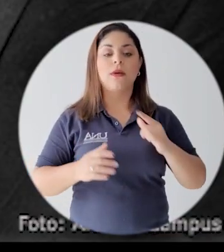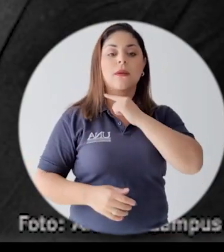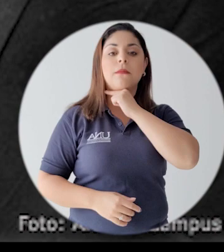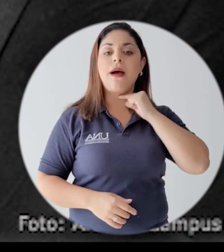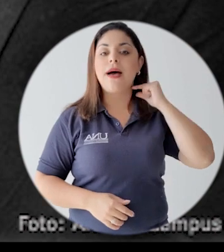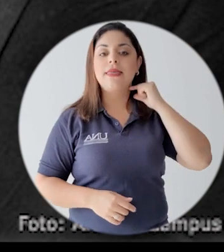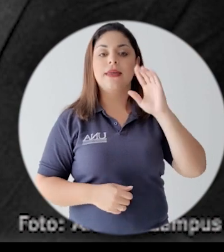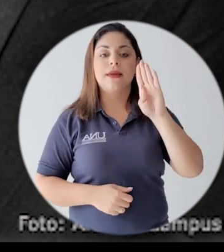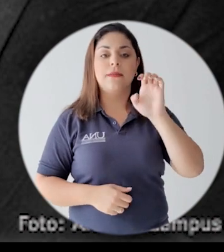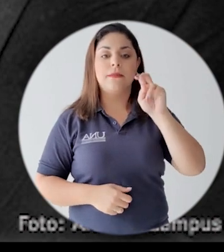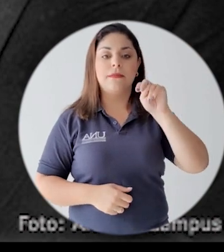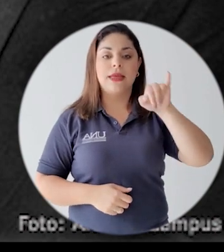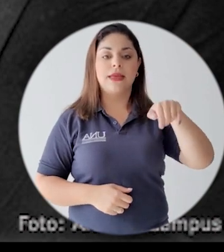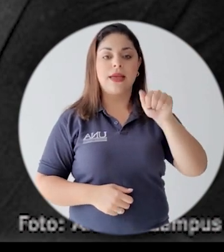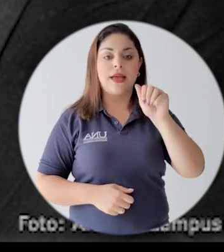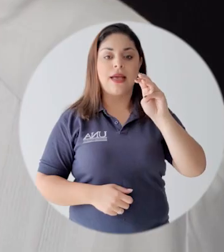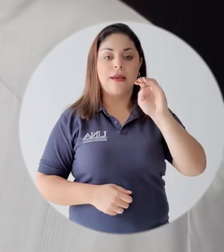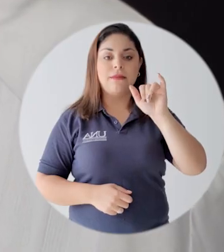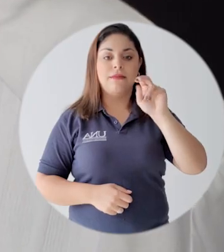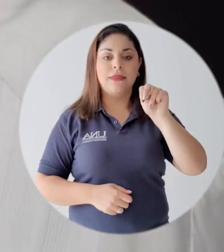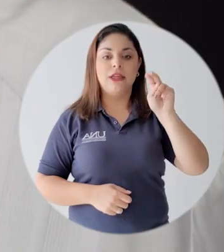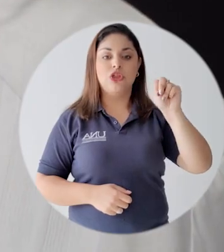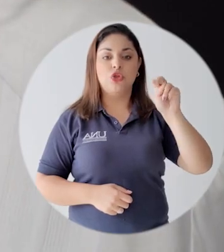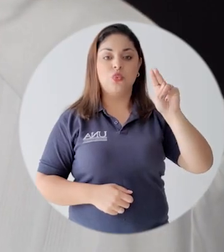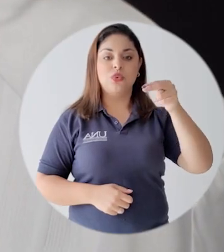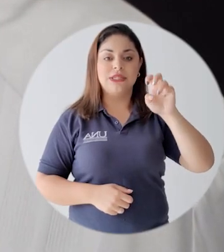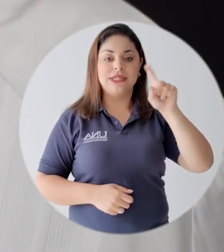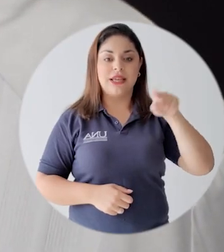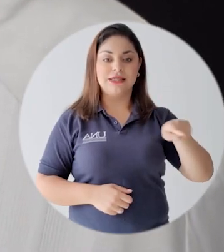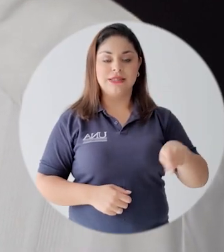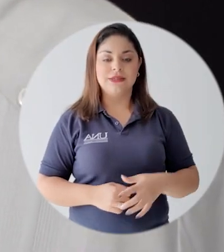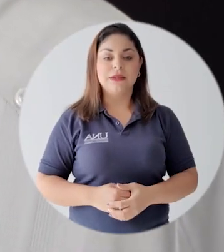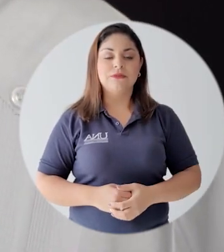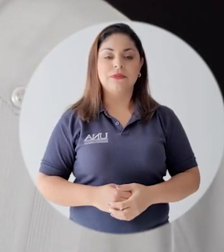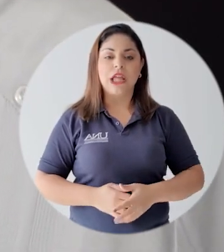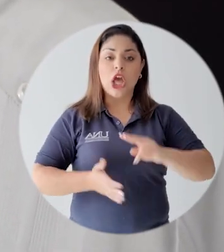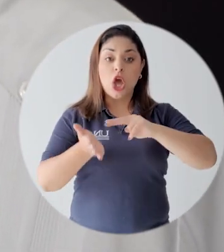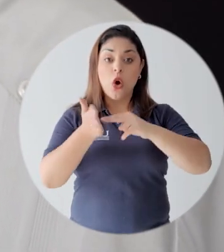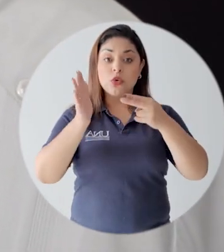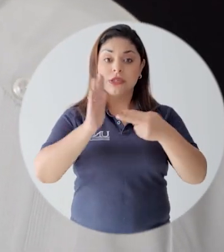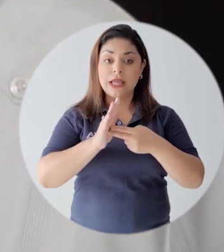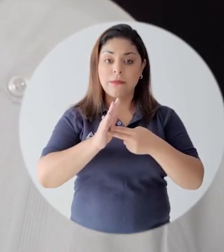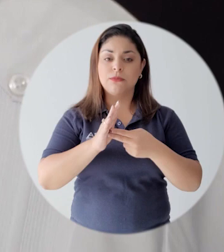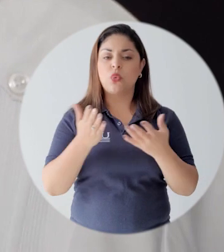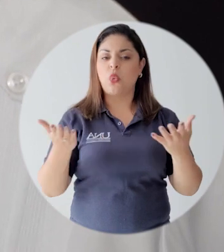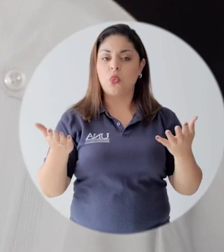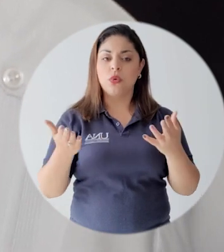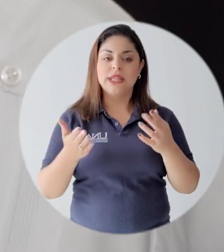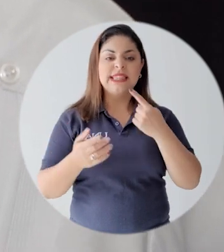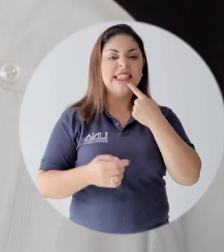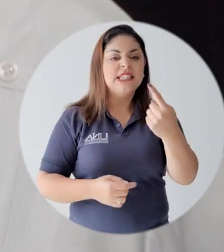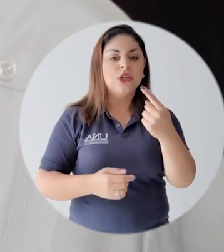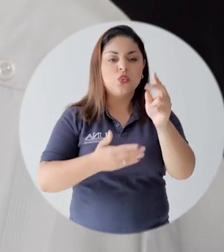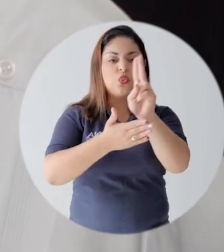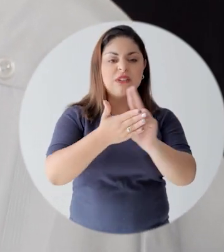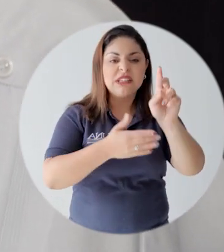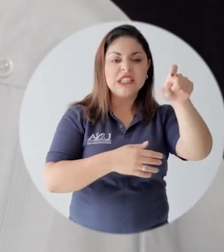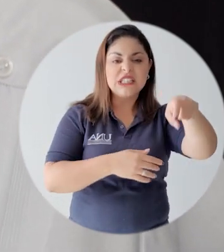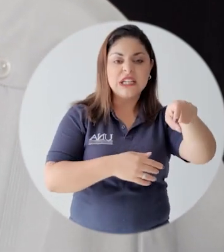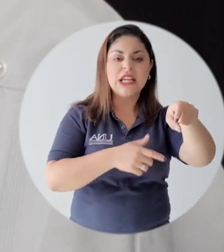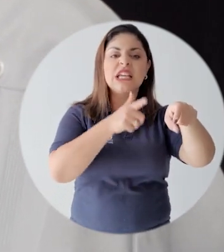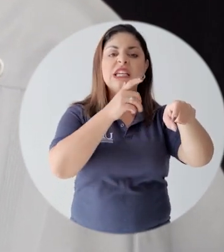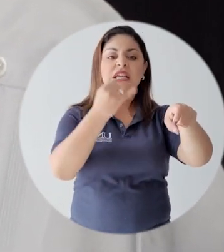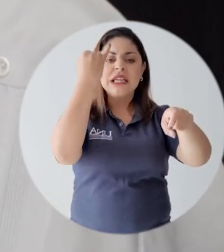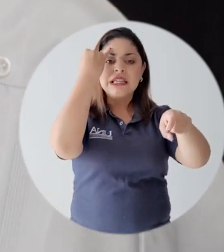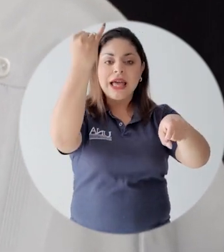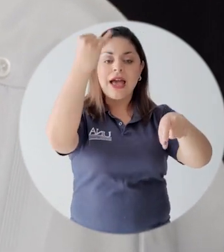Benjamín Núñez. El concepto de universidad necesaria, hay que empezar por decir, es un concepto que